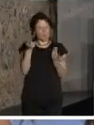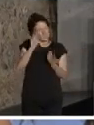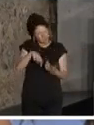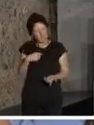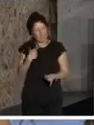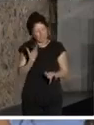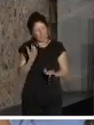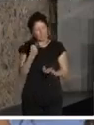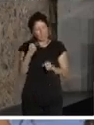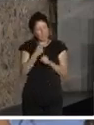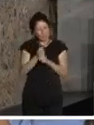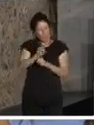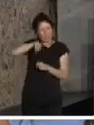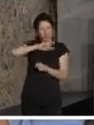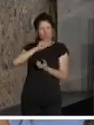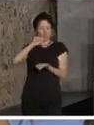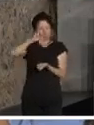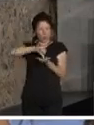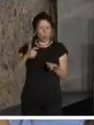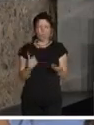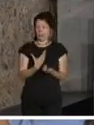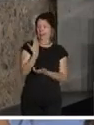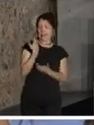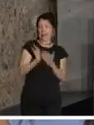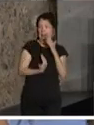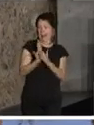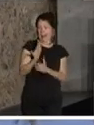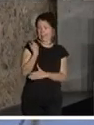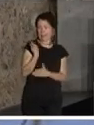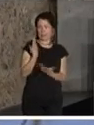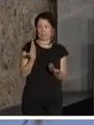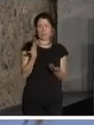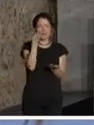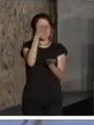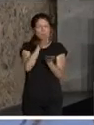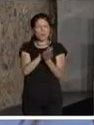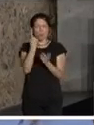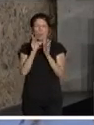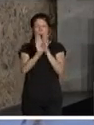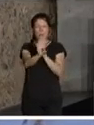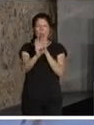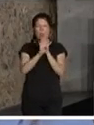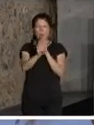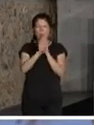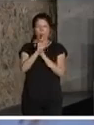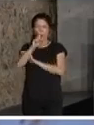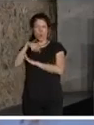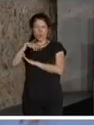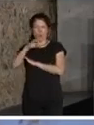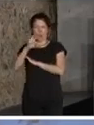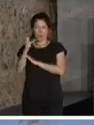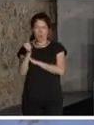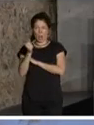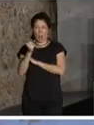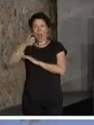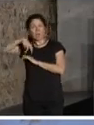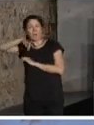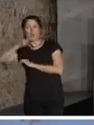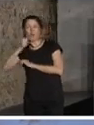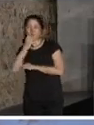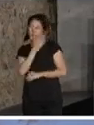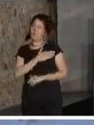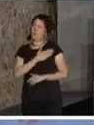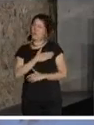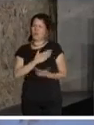cuenta pendiente en nuestra ciudad hace pocos días ha muerto un vecino de la luneta Antonio Un hombre